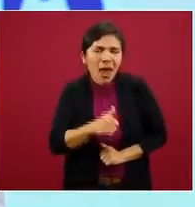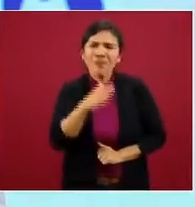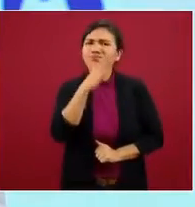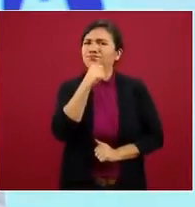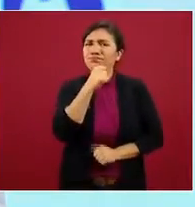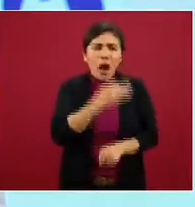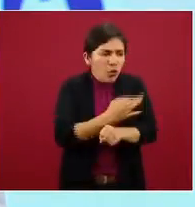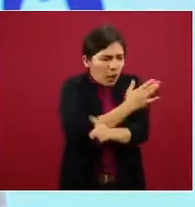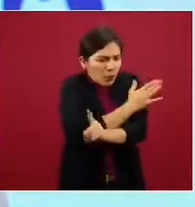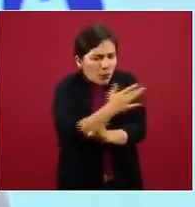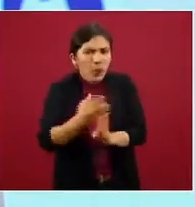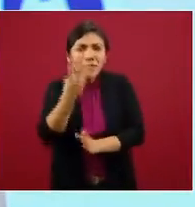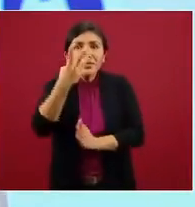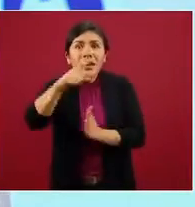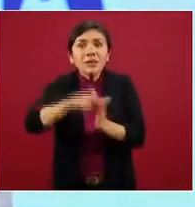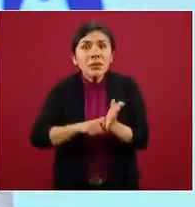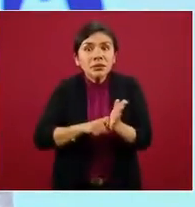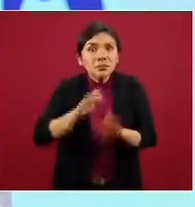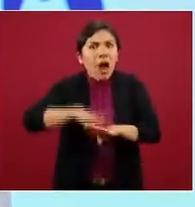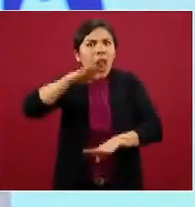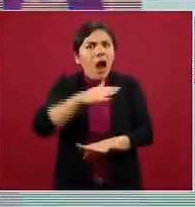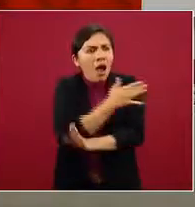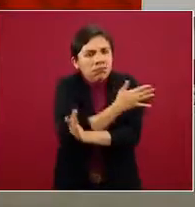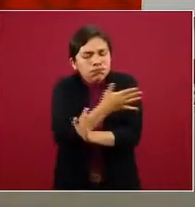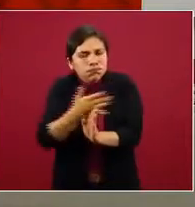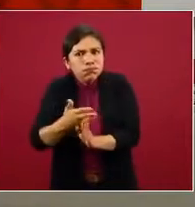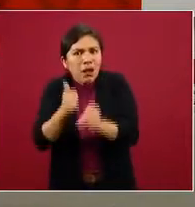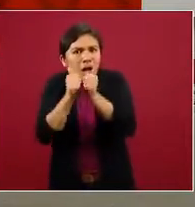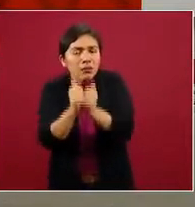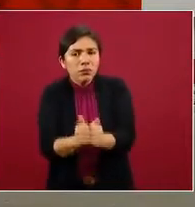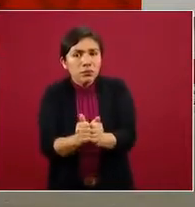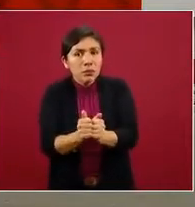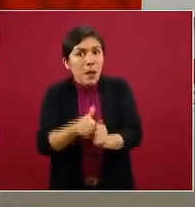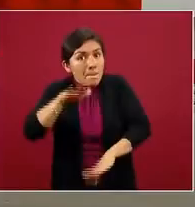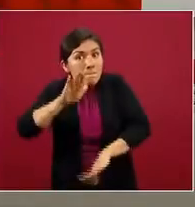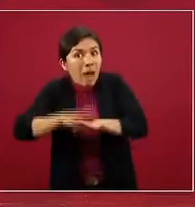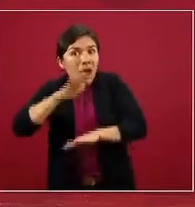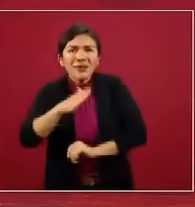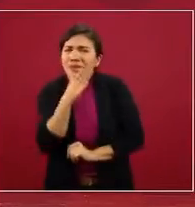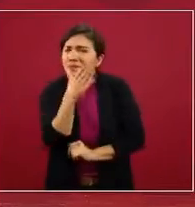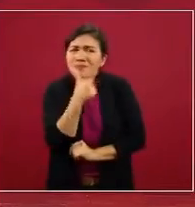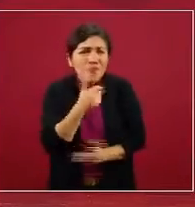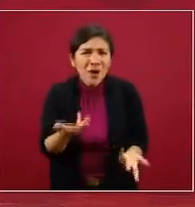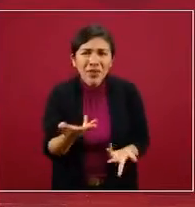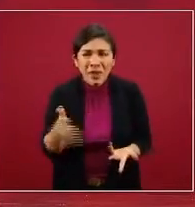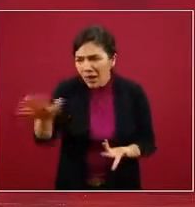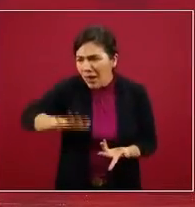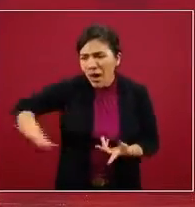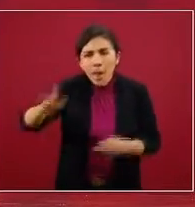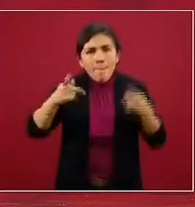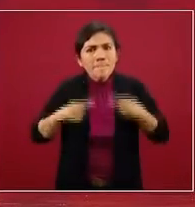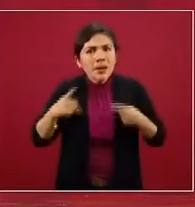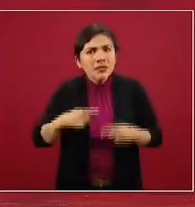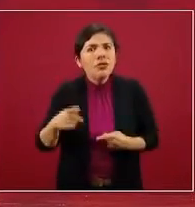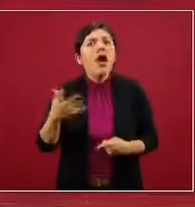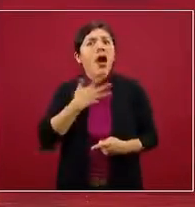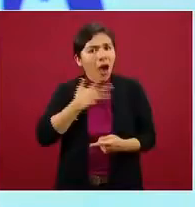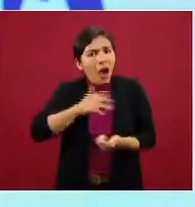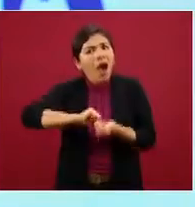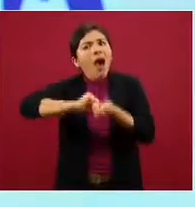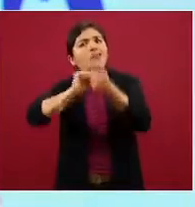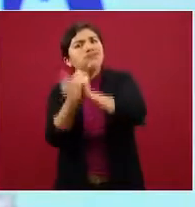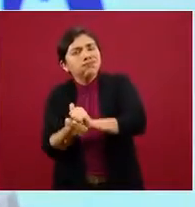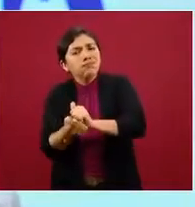casi 3 meses en ello, de hecho más de 3 meses. No podemos, no se puede. La sociedad tiene una